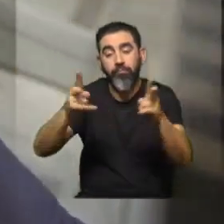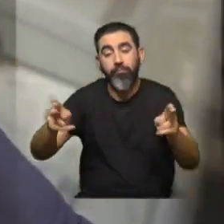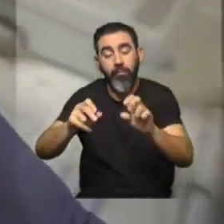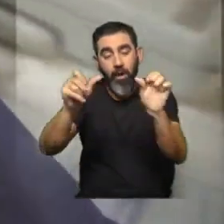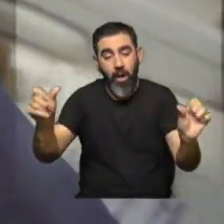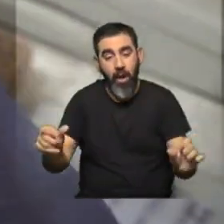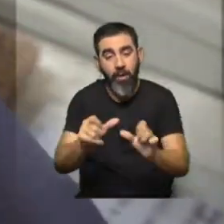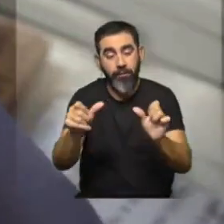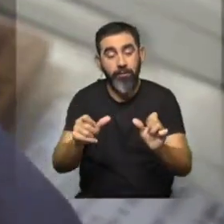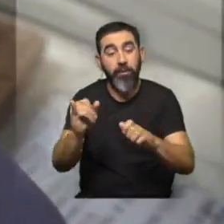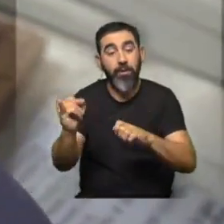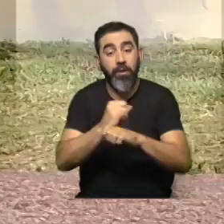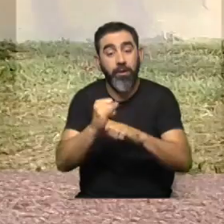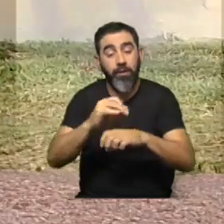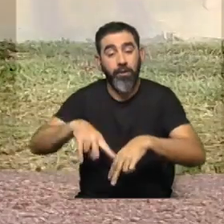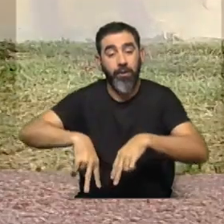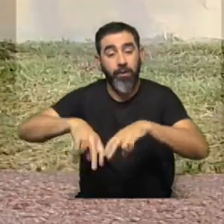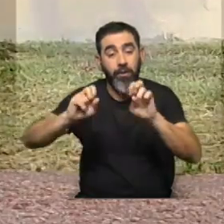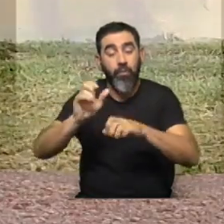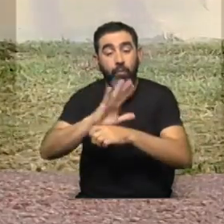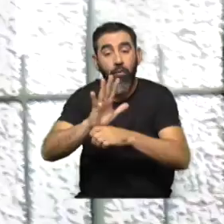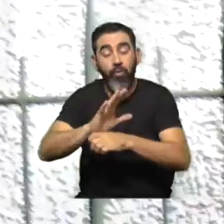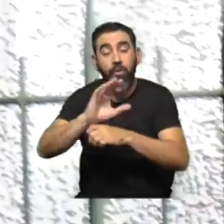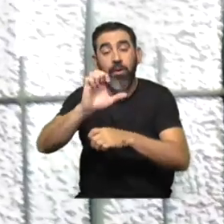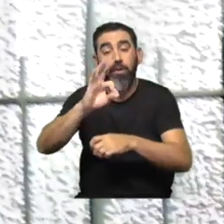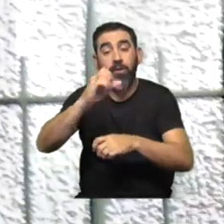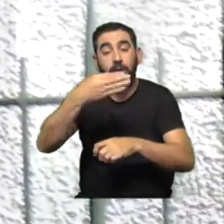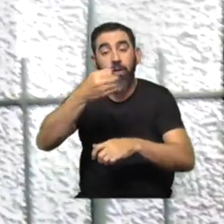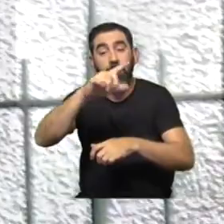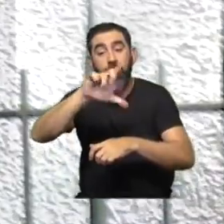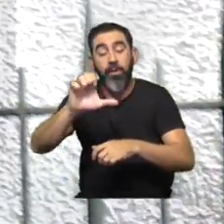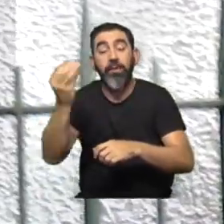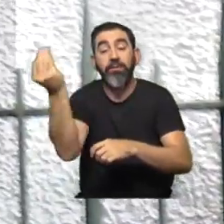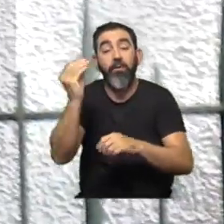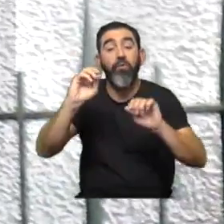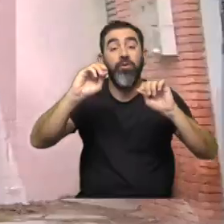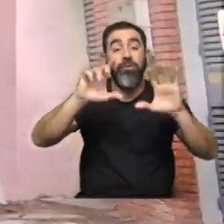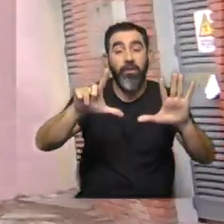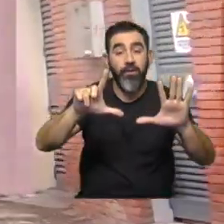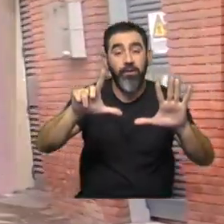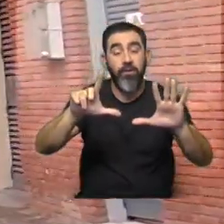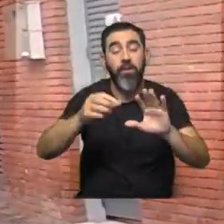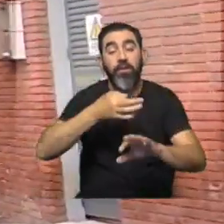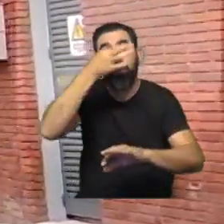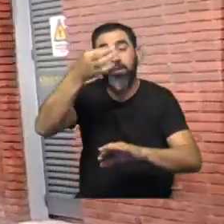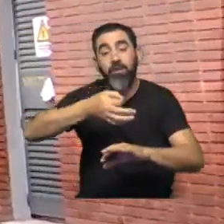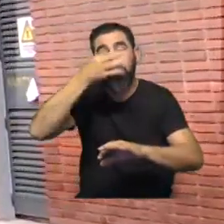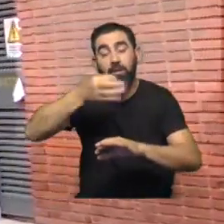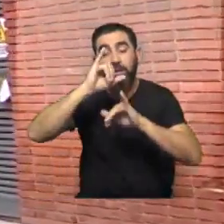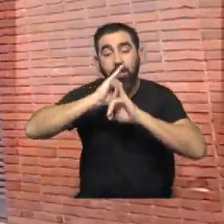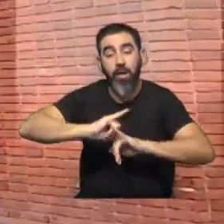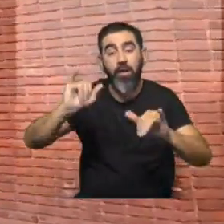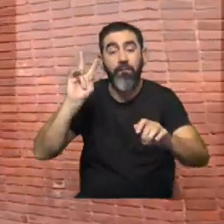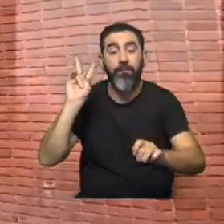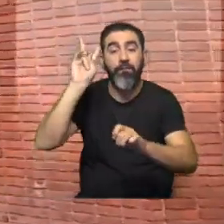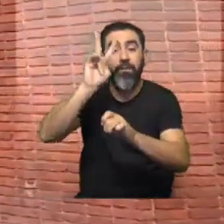realiza. El Instituto de Investigaciones Biológicas Clemente Estable tendrá el sábado 7 charlas de divulgación y